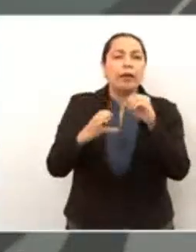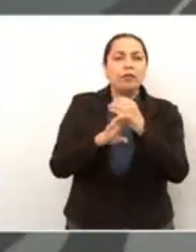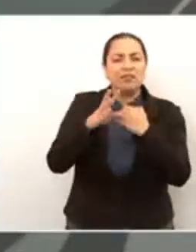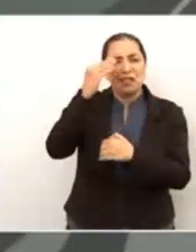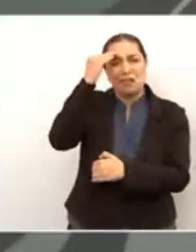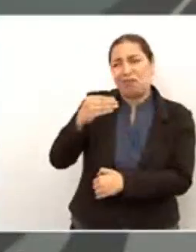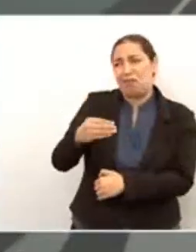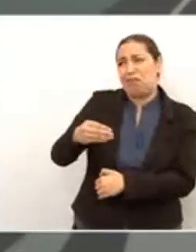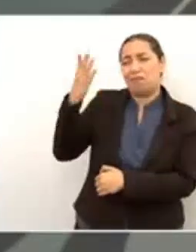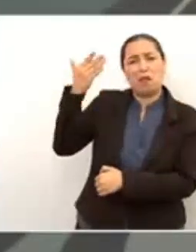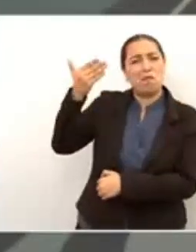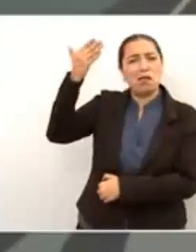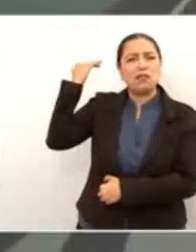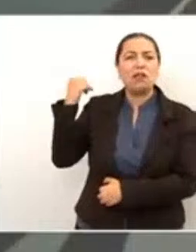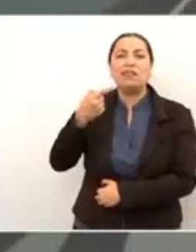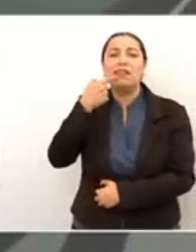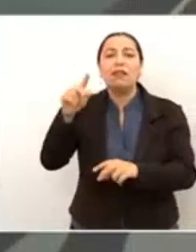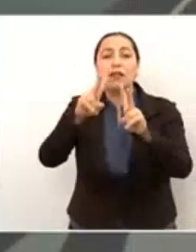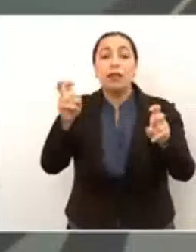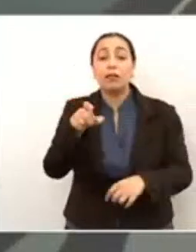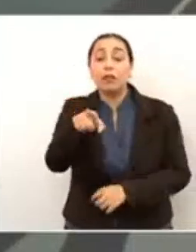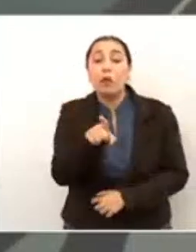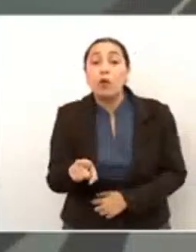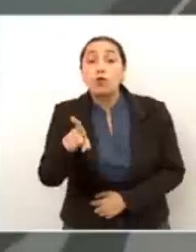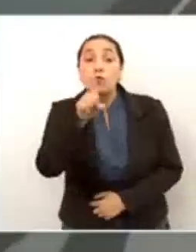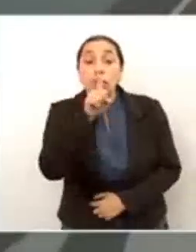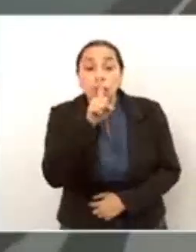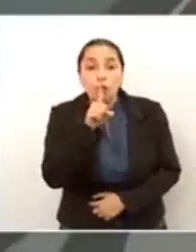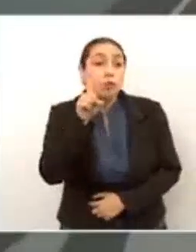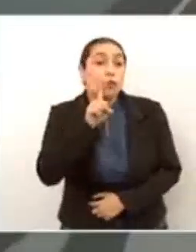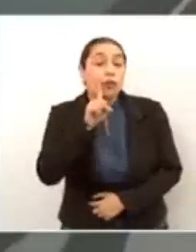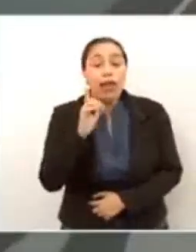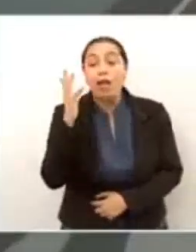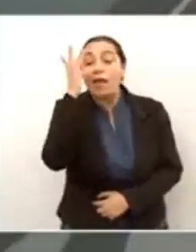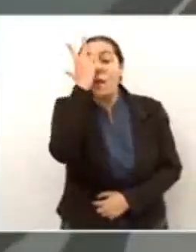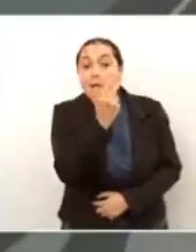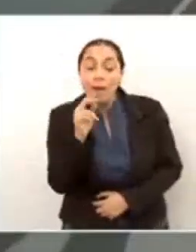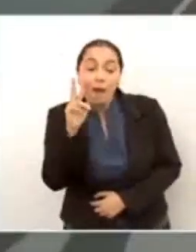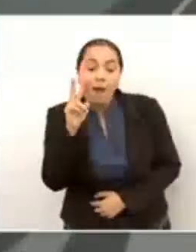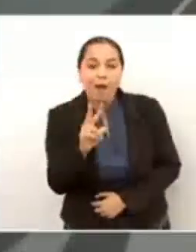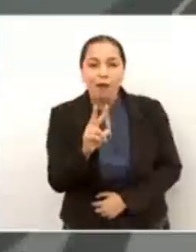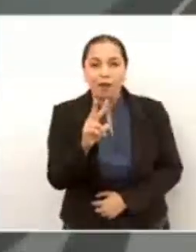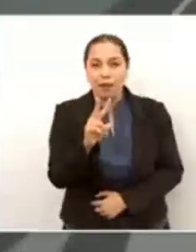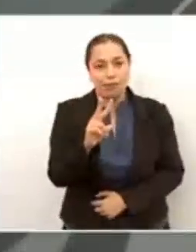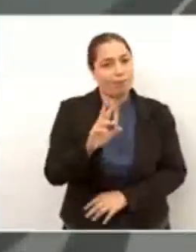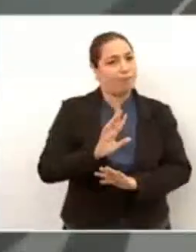dicho que decía, calladita te ves más bonita, eso ya no.